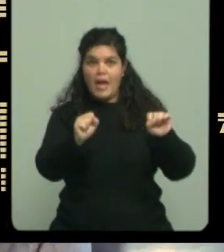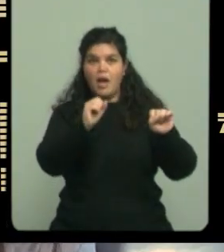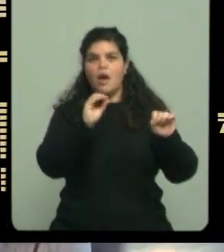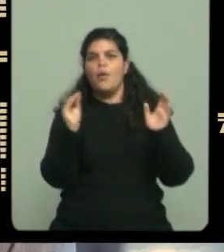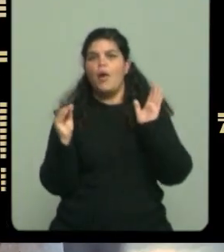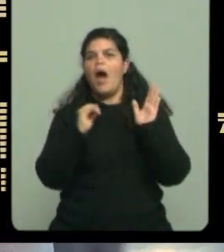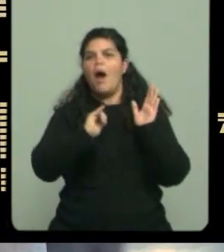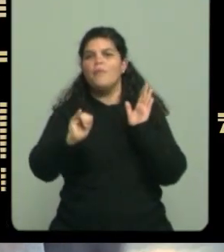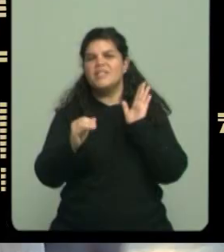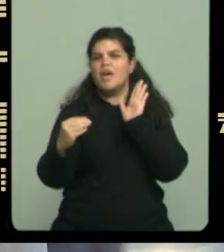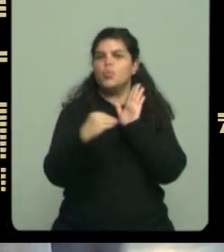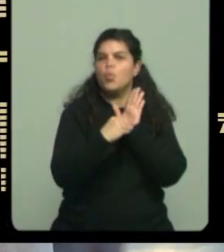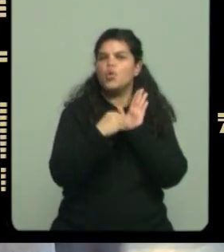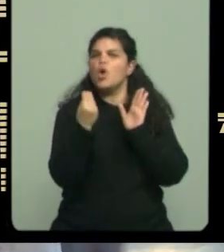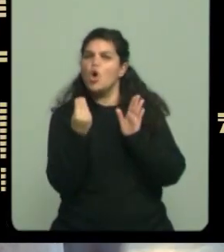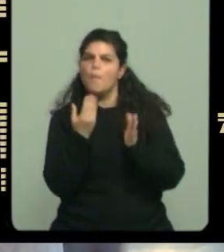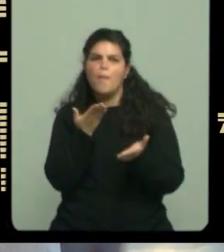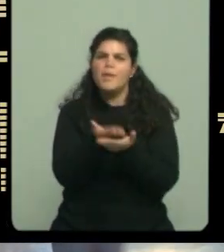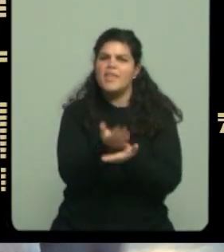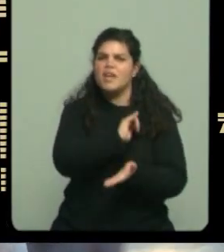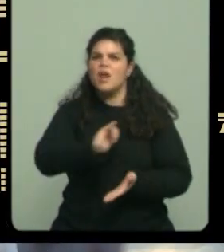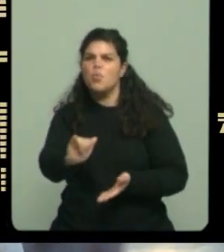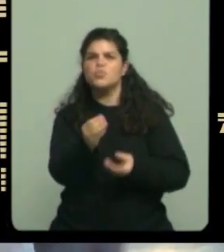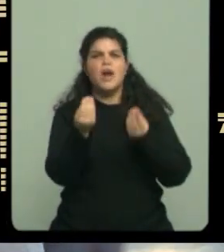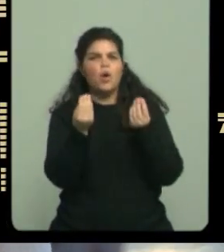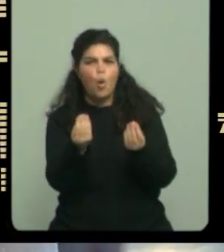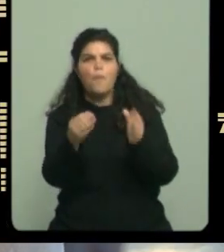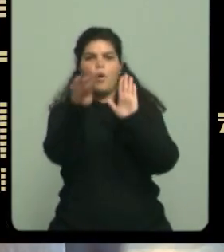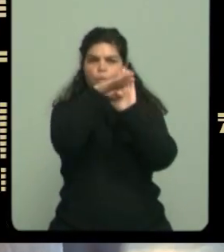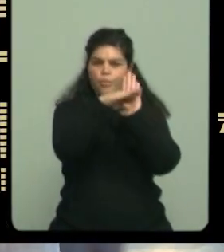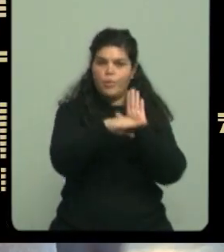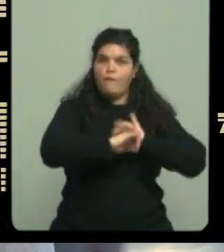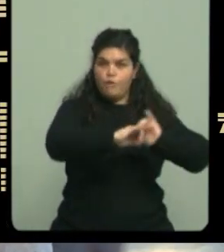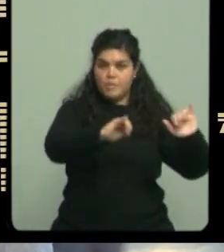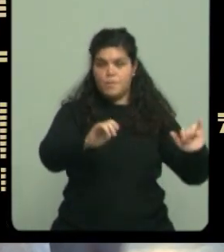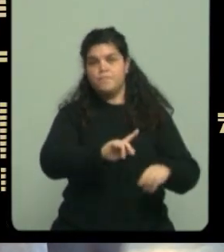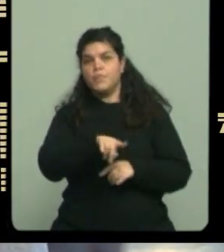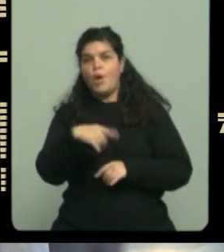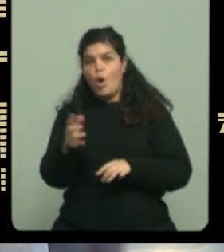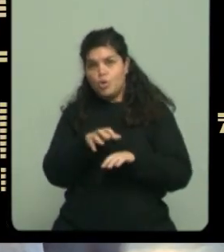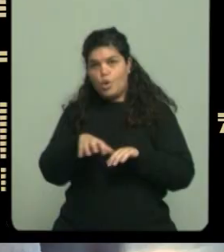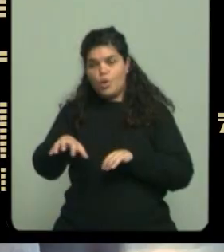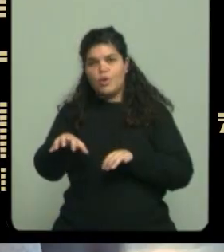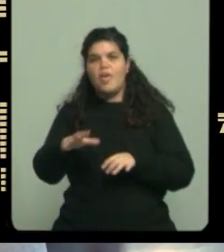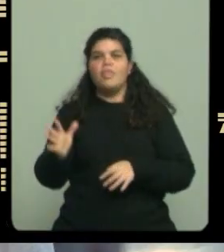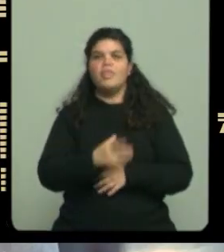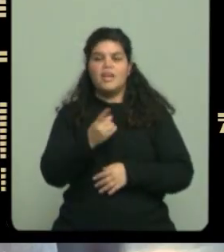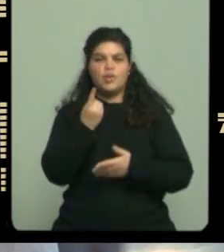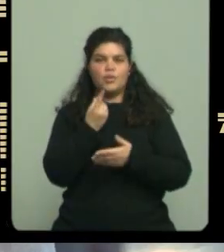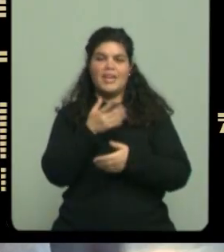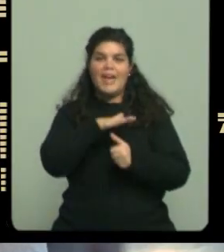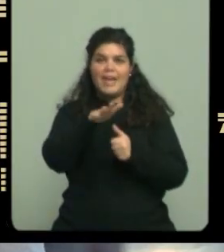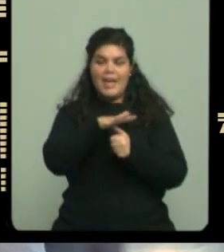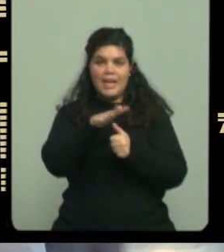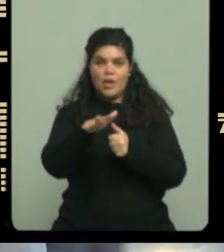de qué manera pedir turno, cómo denunciar. Y después, ya en el ámbito judicial, está la Dirección de Mujeres, Género y Diversidad de la